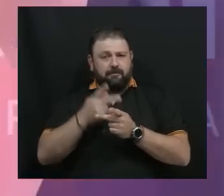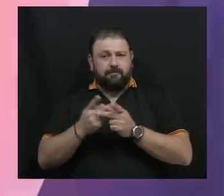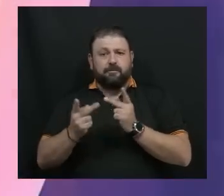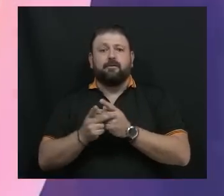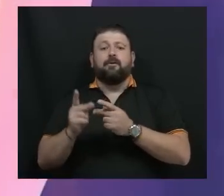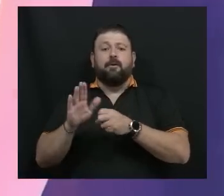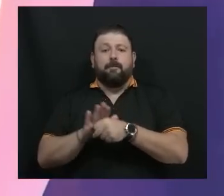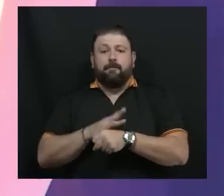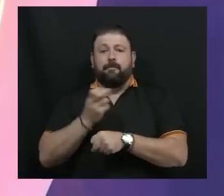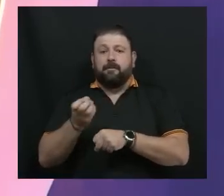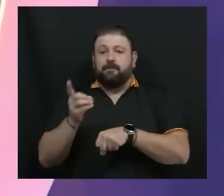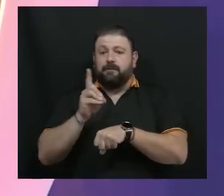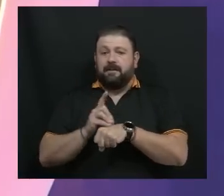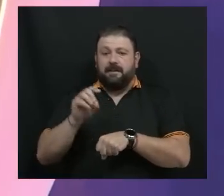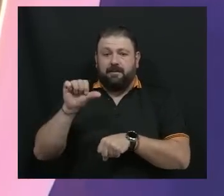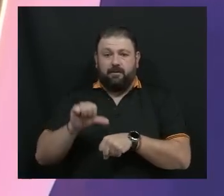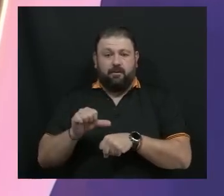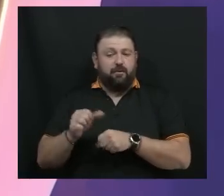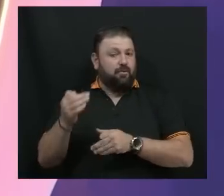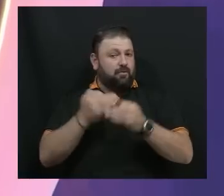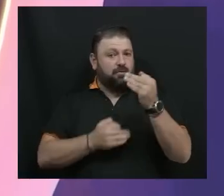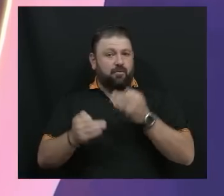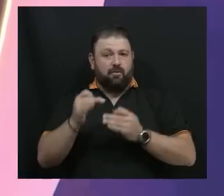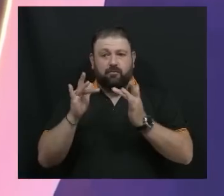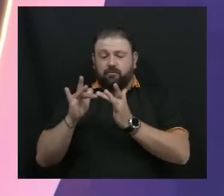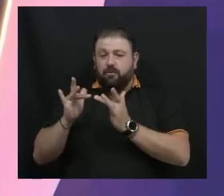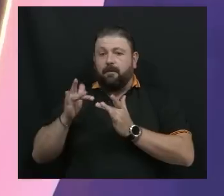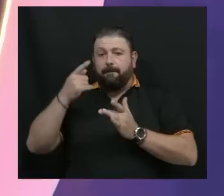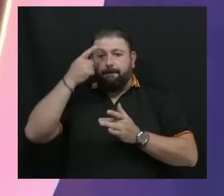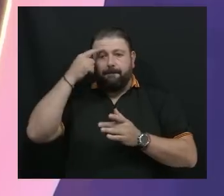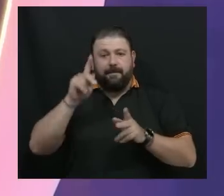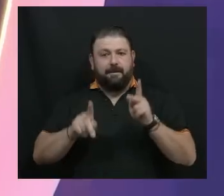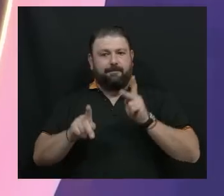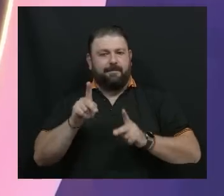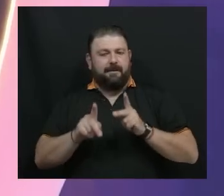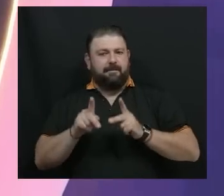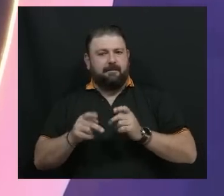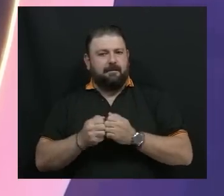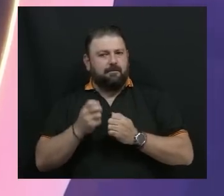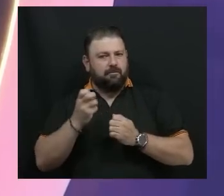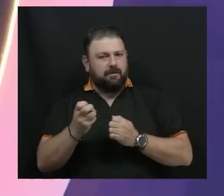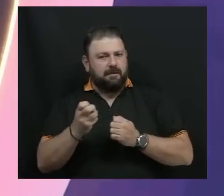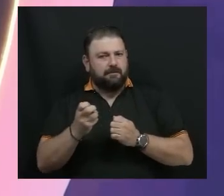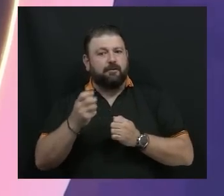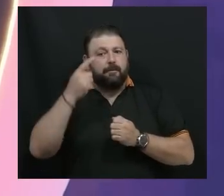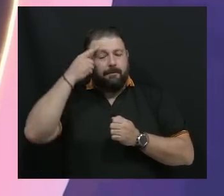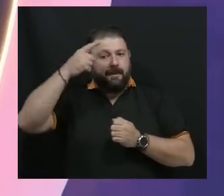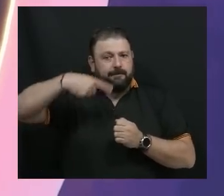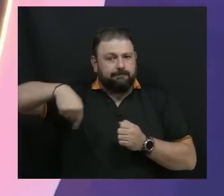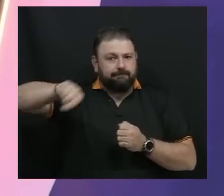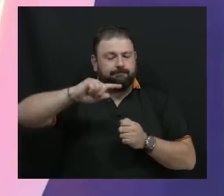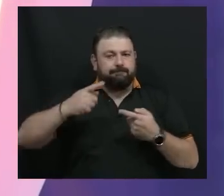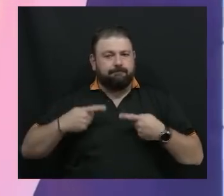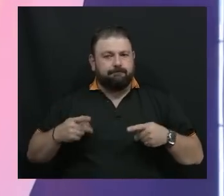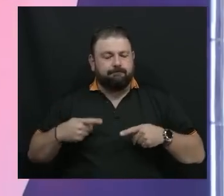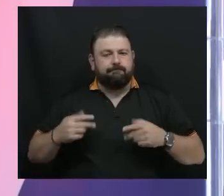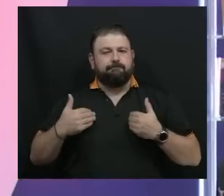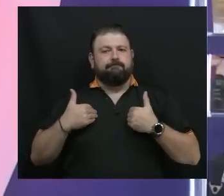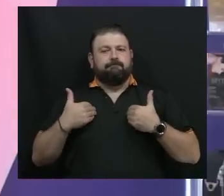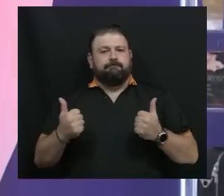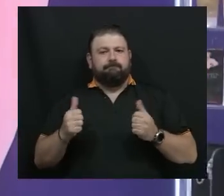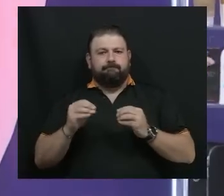quería arrancar conectado con todos para platicarles de esto, para que quedara muy claro y para